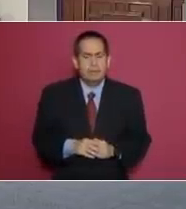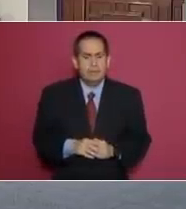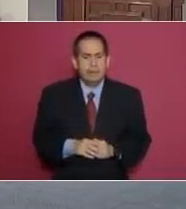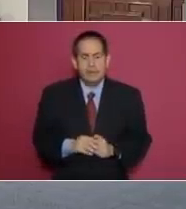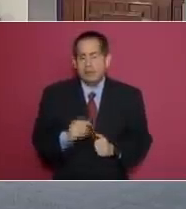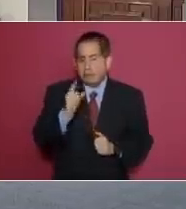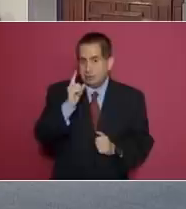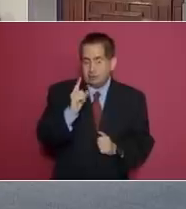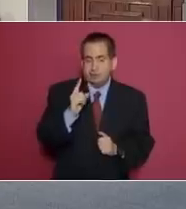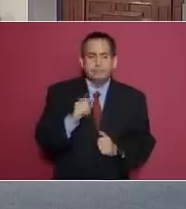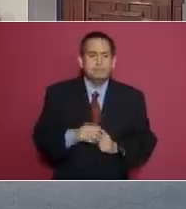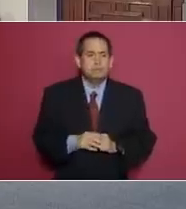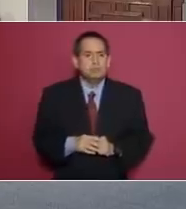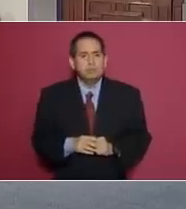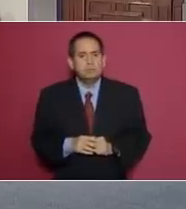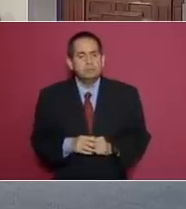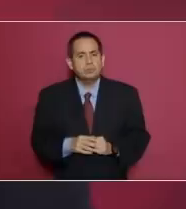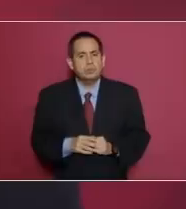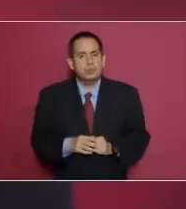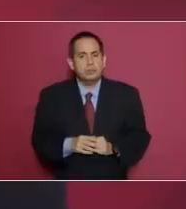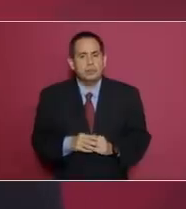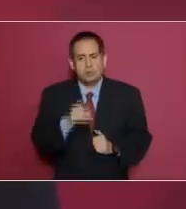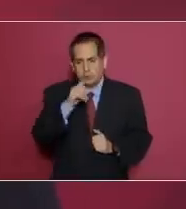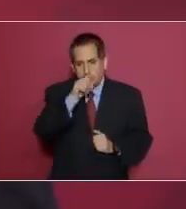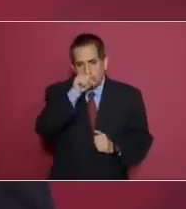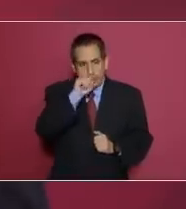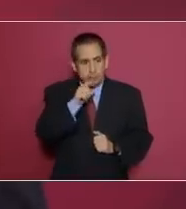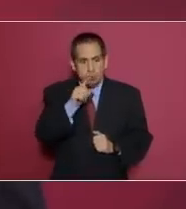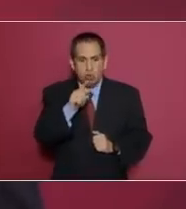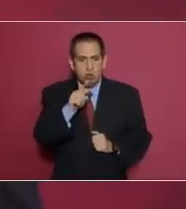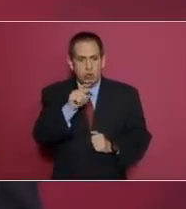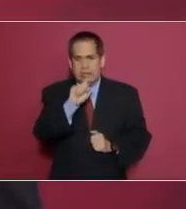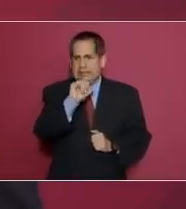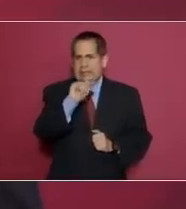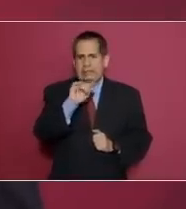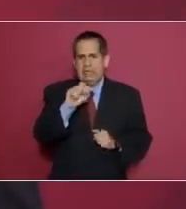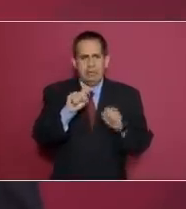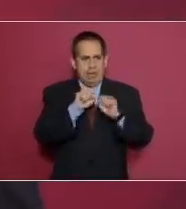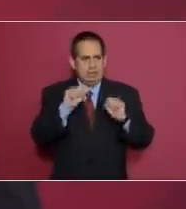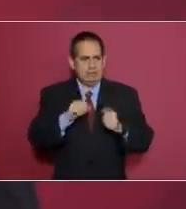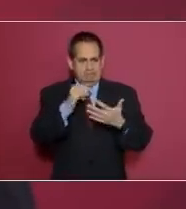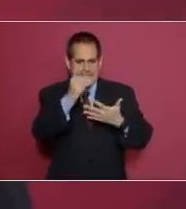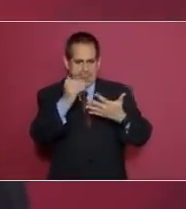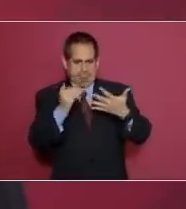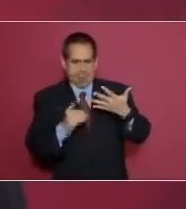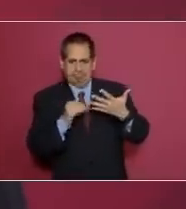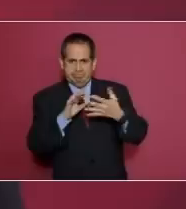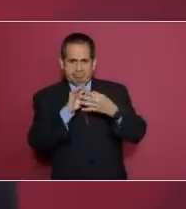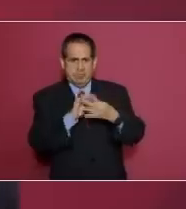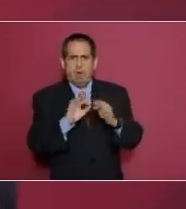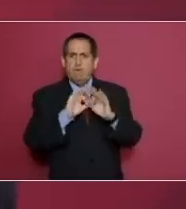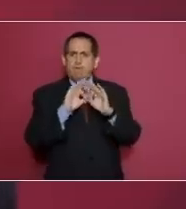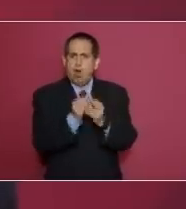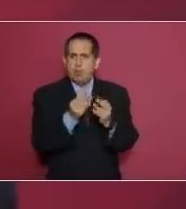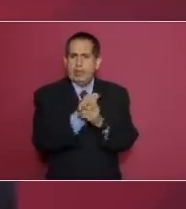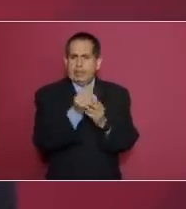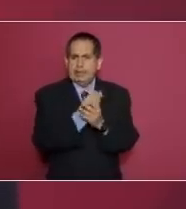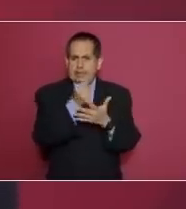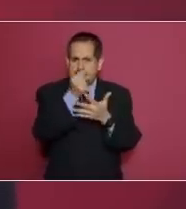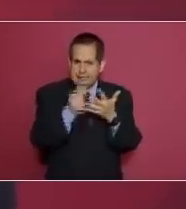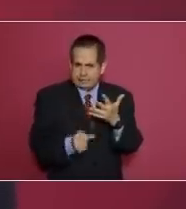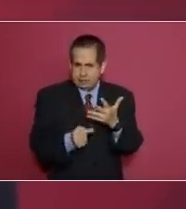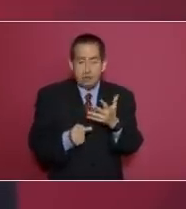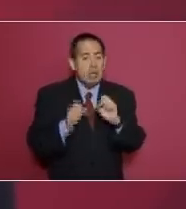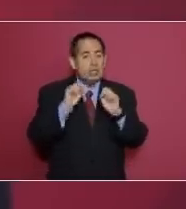Un solo sistema, ¿sí? Pero porque no